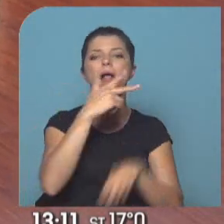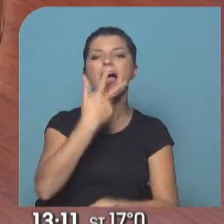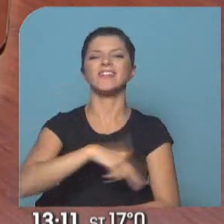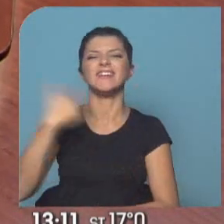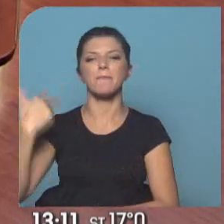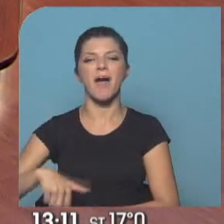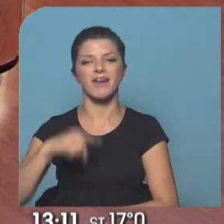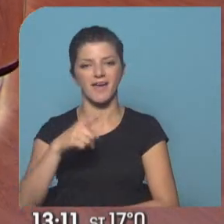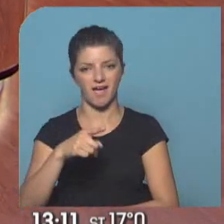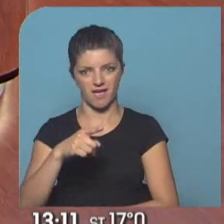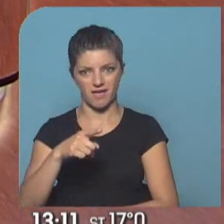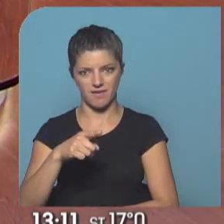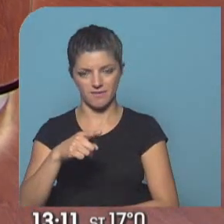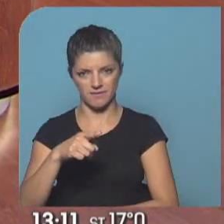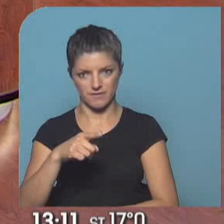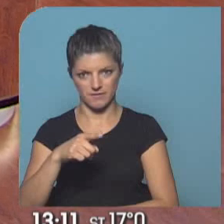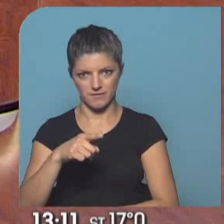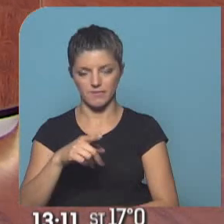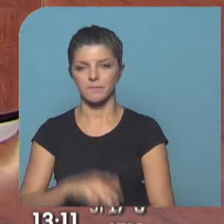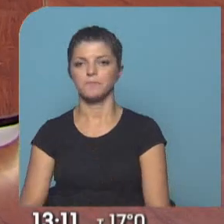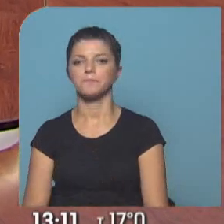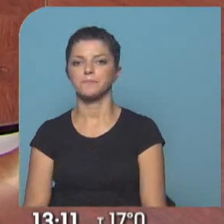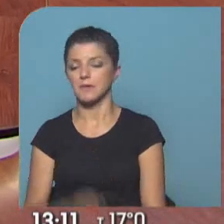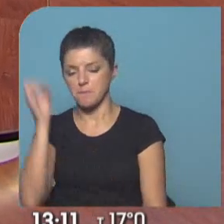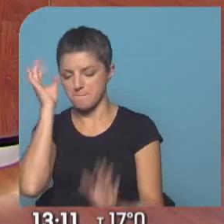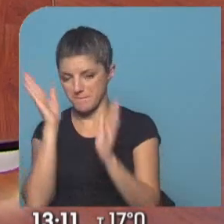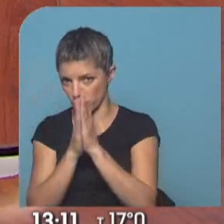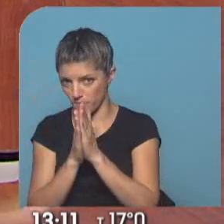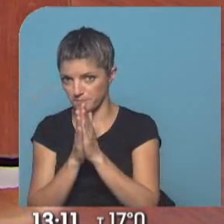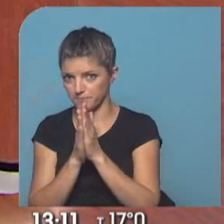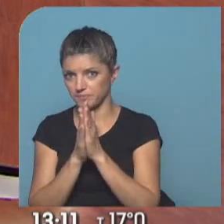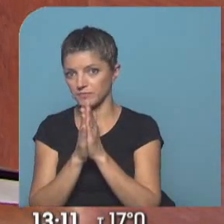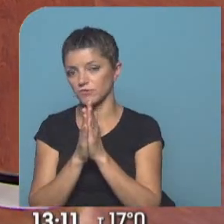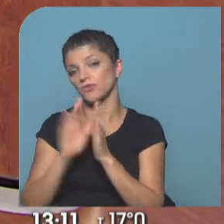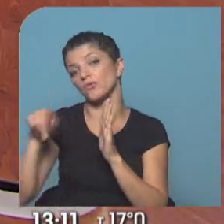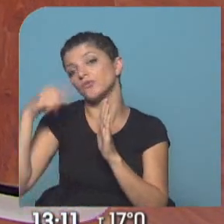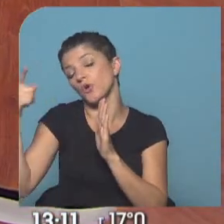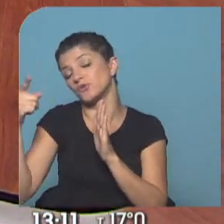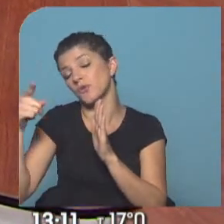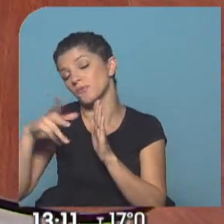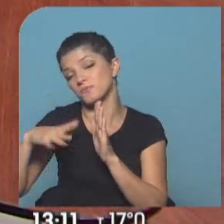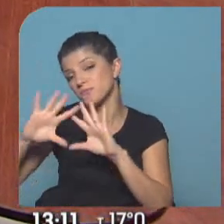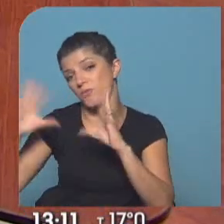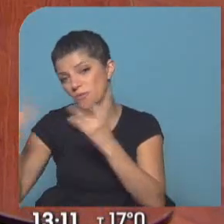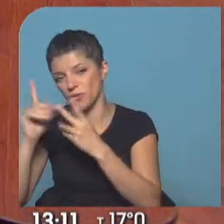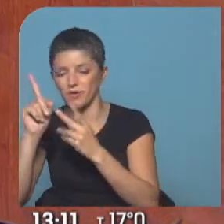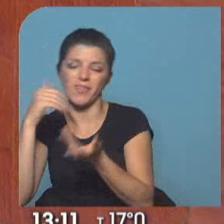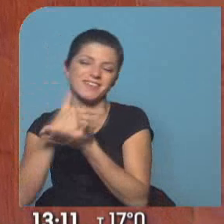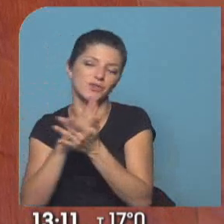O sea, la cuestión económica, y perdonen, yo vengo de otro mundo, no vengo del mundo